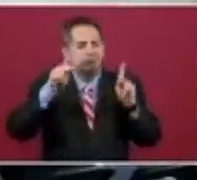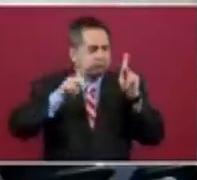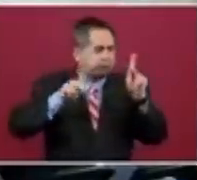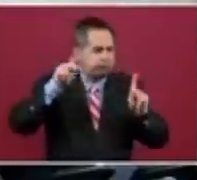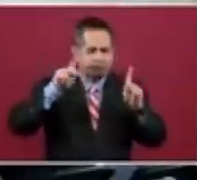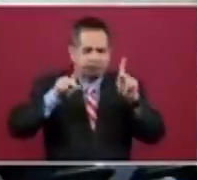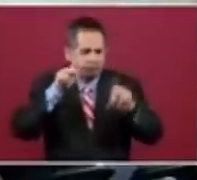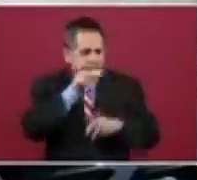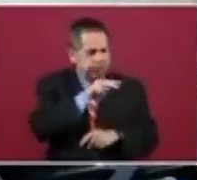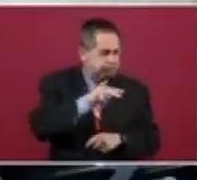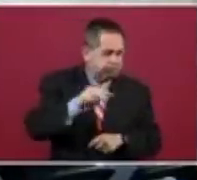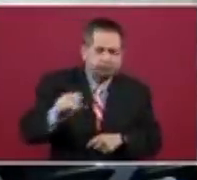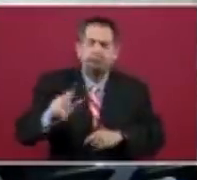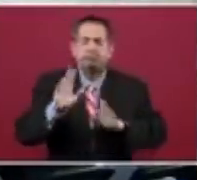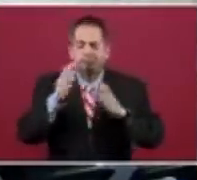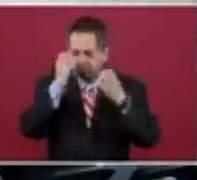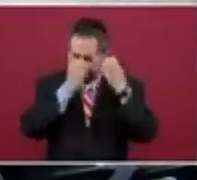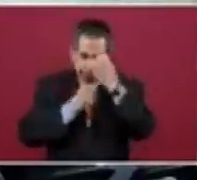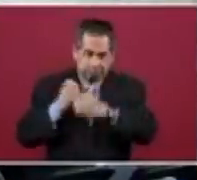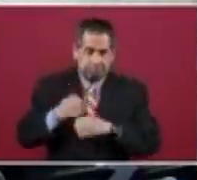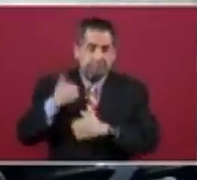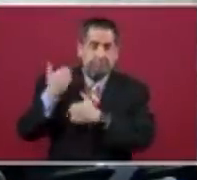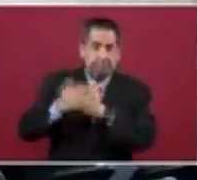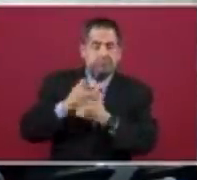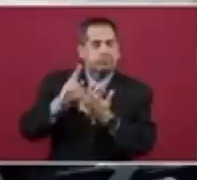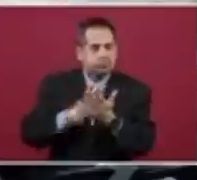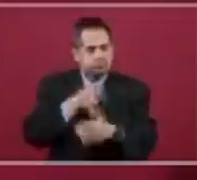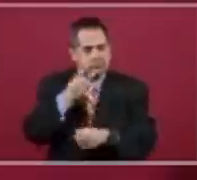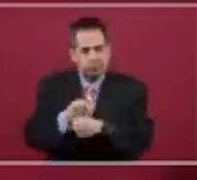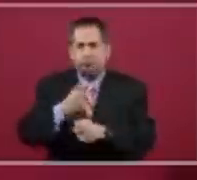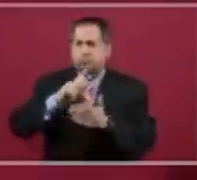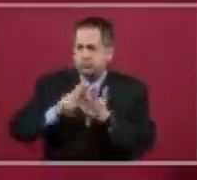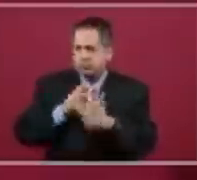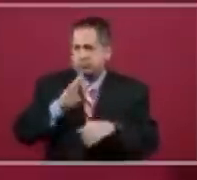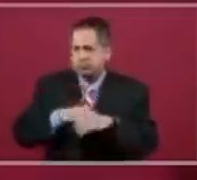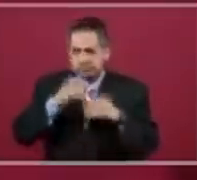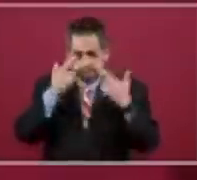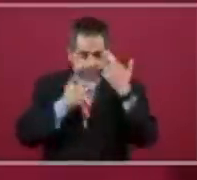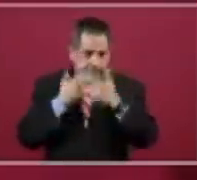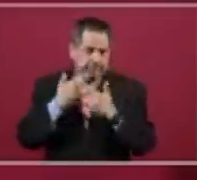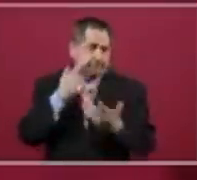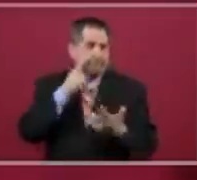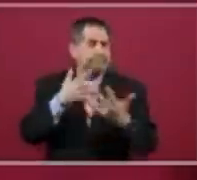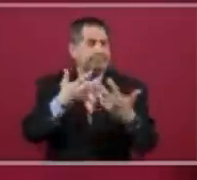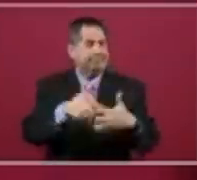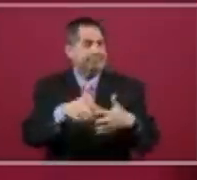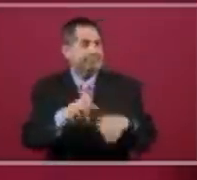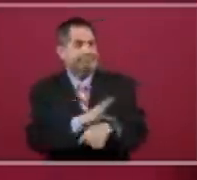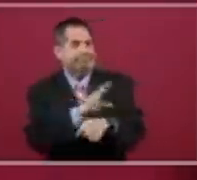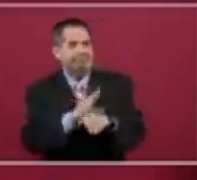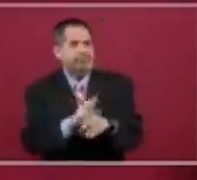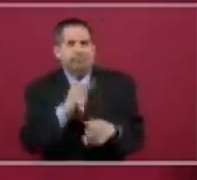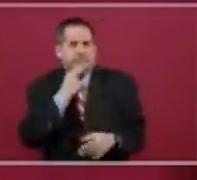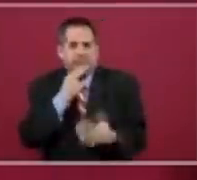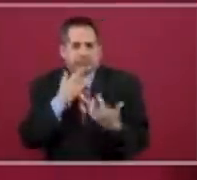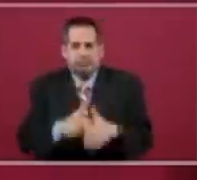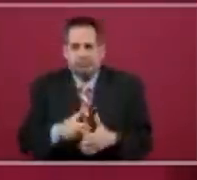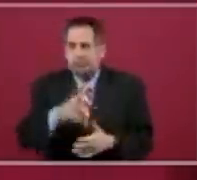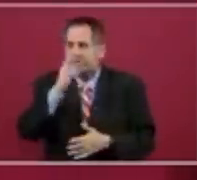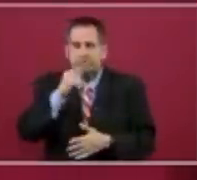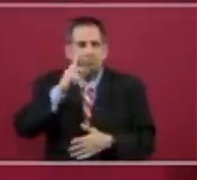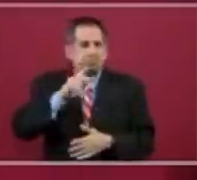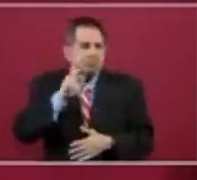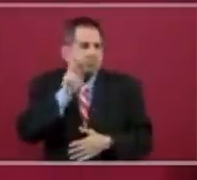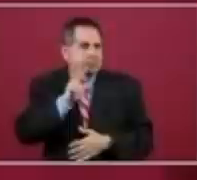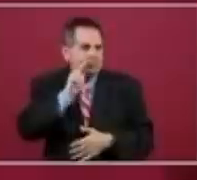Vendrá una segunda misión a acabar de revisar el tema, porque como la termoeléctrica no está funcionando, obviamente no se pueden tomar